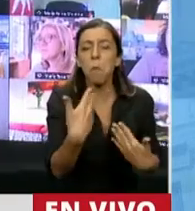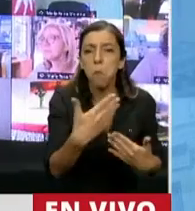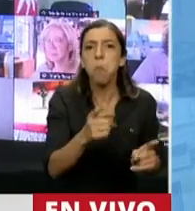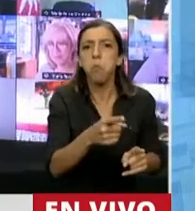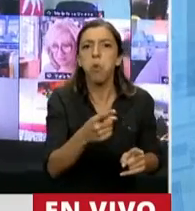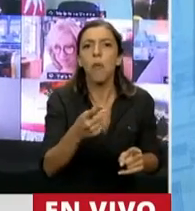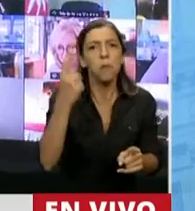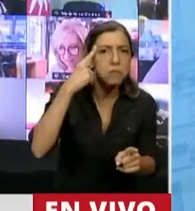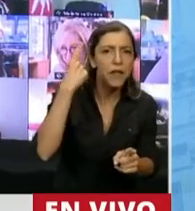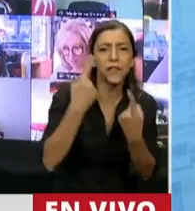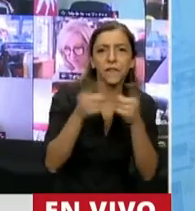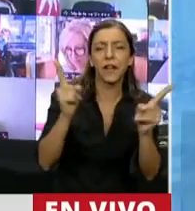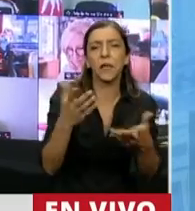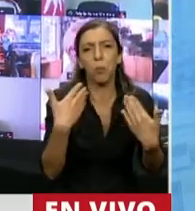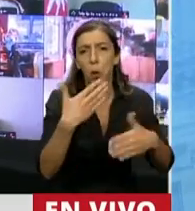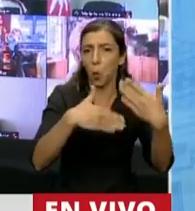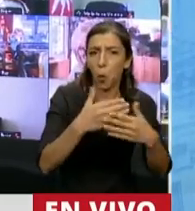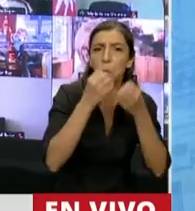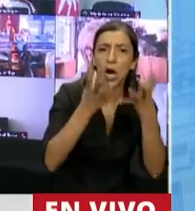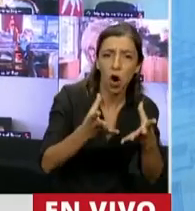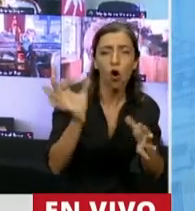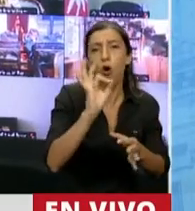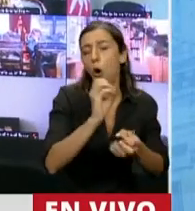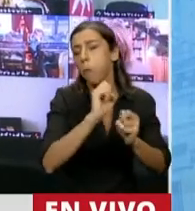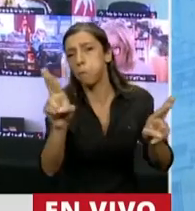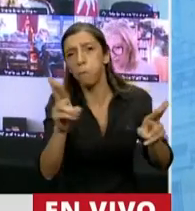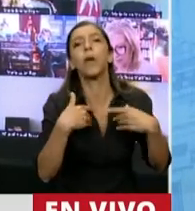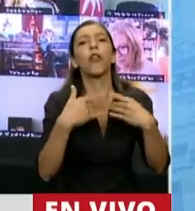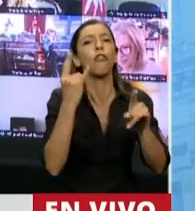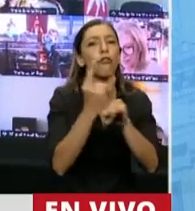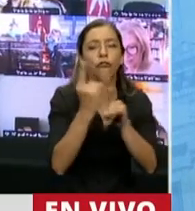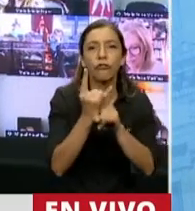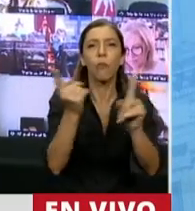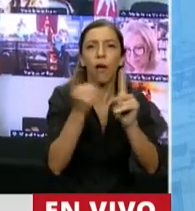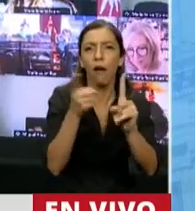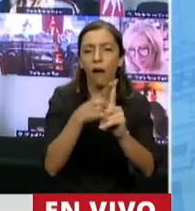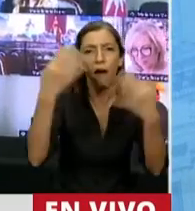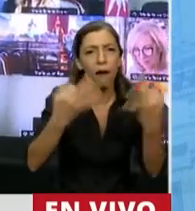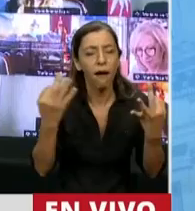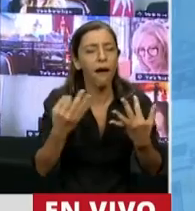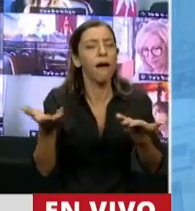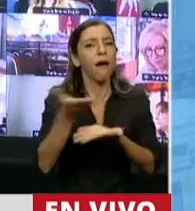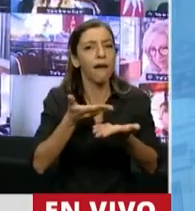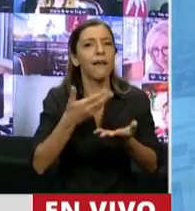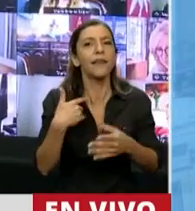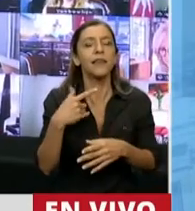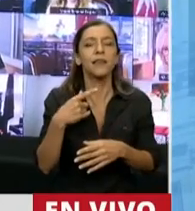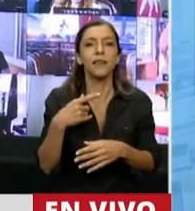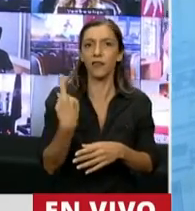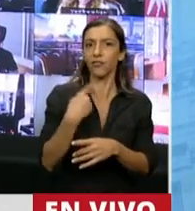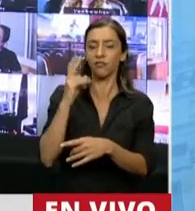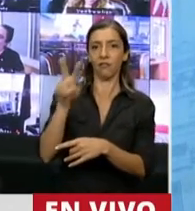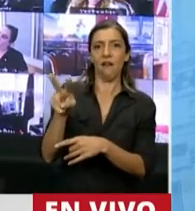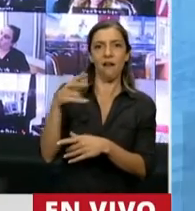peor, pero reconocer al que está enfrente. La base del relacionamiento y cuánto tenemos que aprender nosotros haciendo